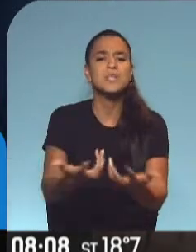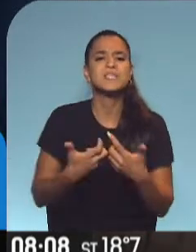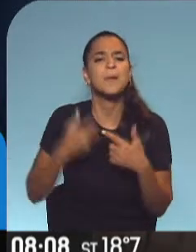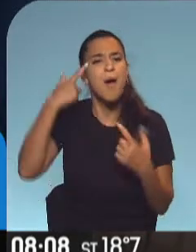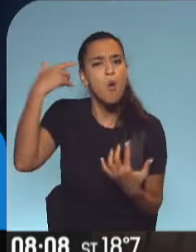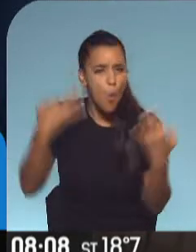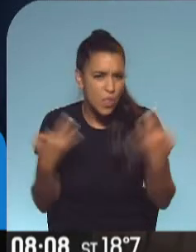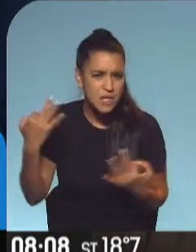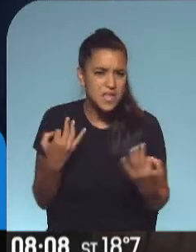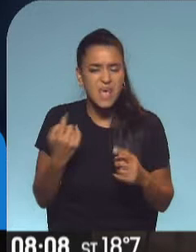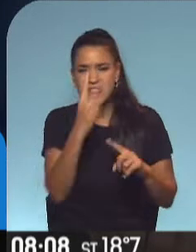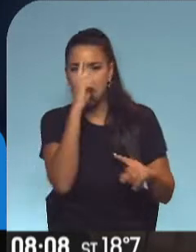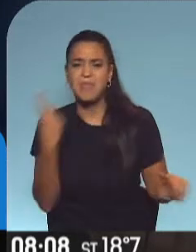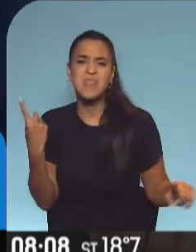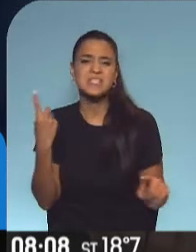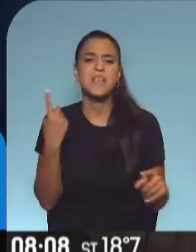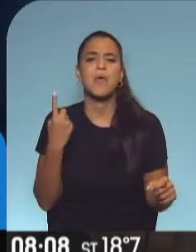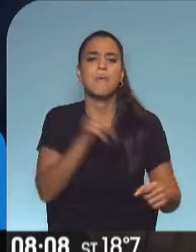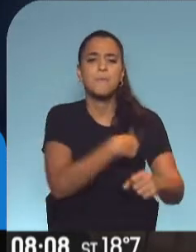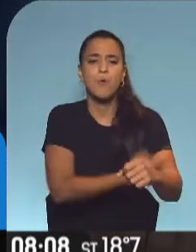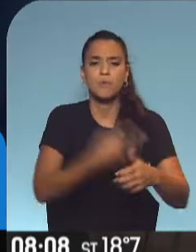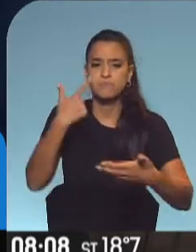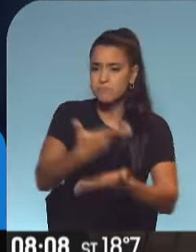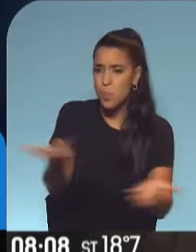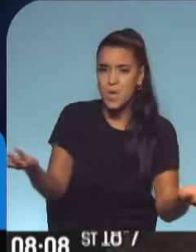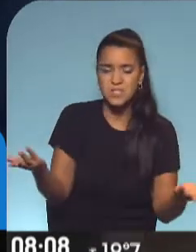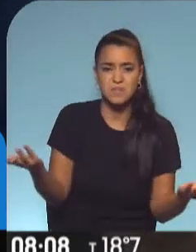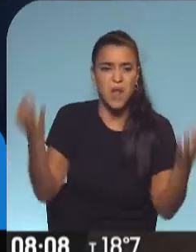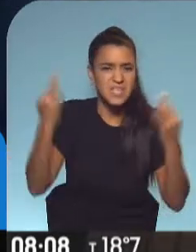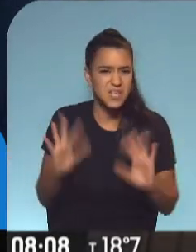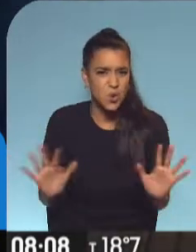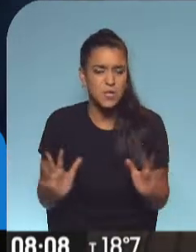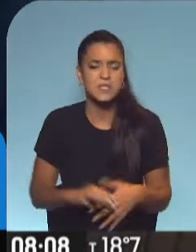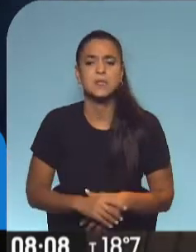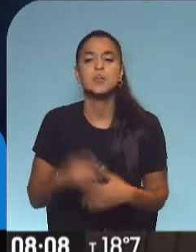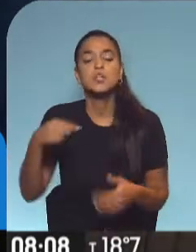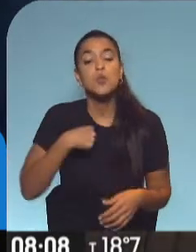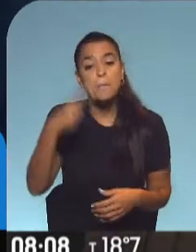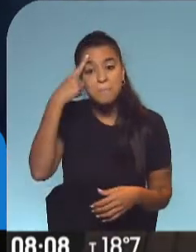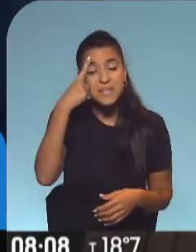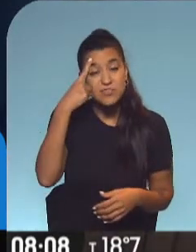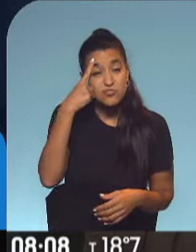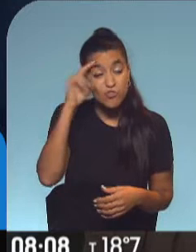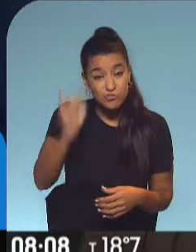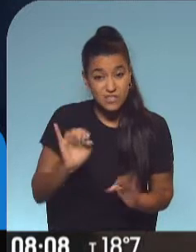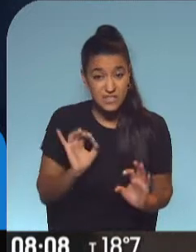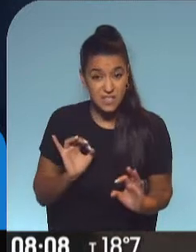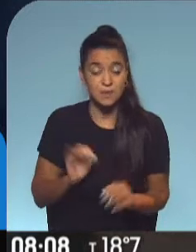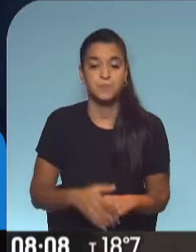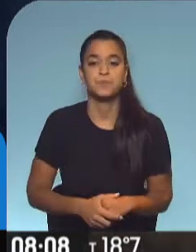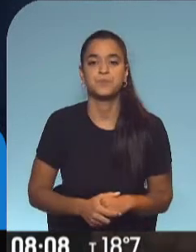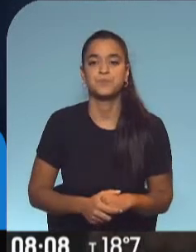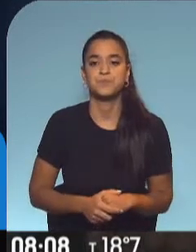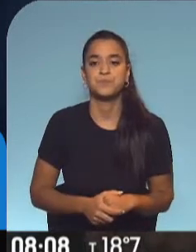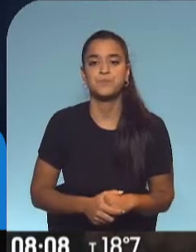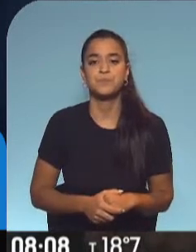judicial? Esta independencia de poderes que a la luz de los hechos no ha sido tal. Y yo creo que en gran parte sí. Igualmente, por